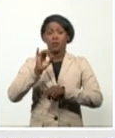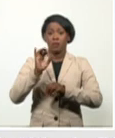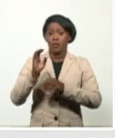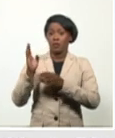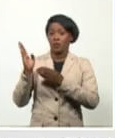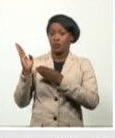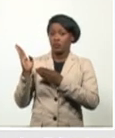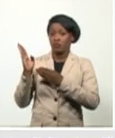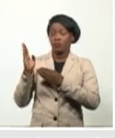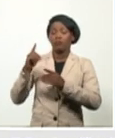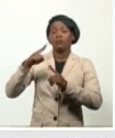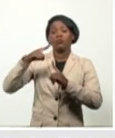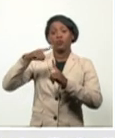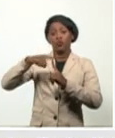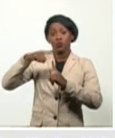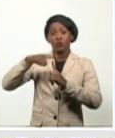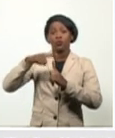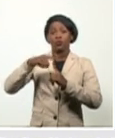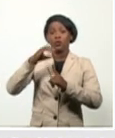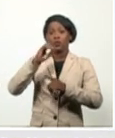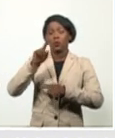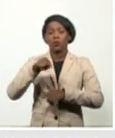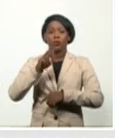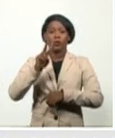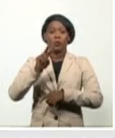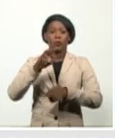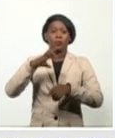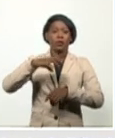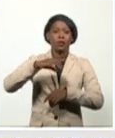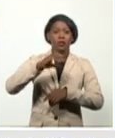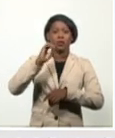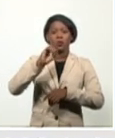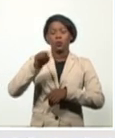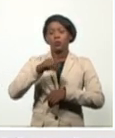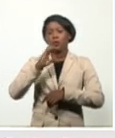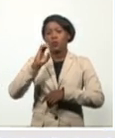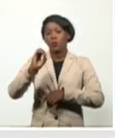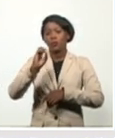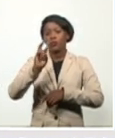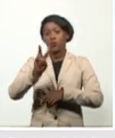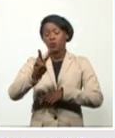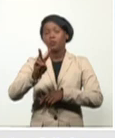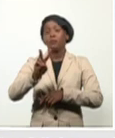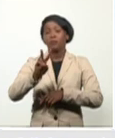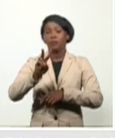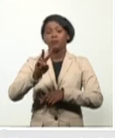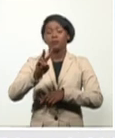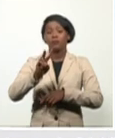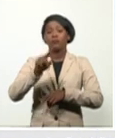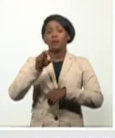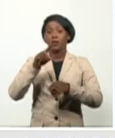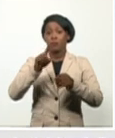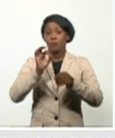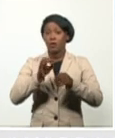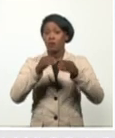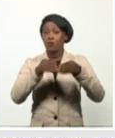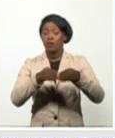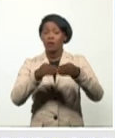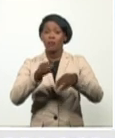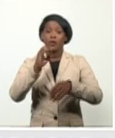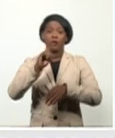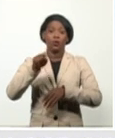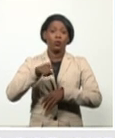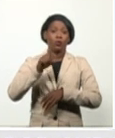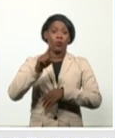con 0,2, Pinar del Río 0,2, Camagüey 0,1, Granma 0,1, pero estas últimas